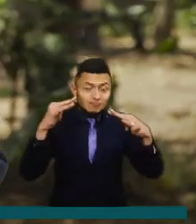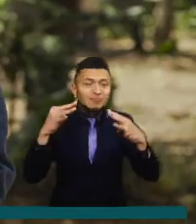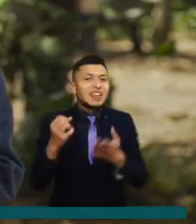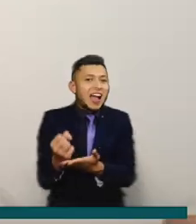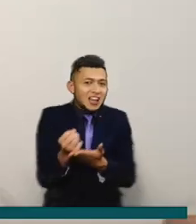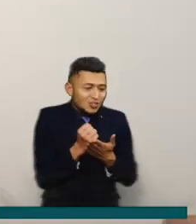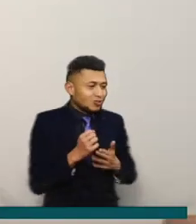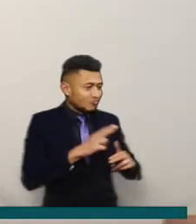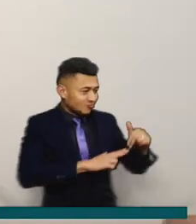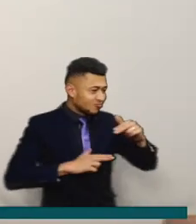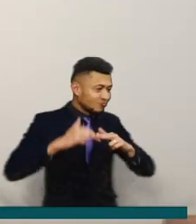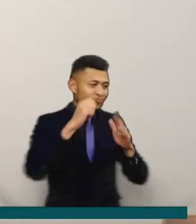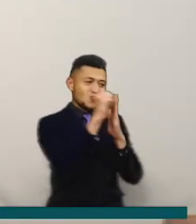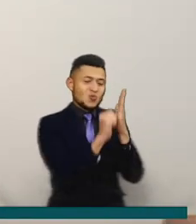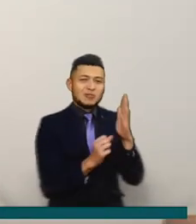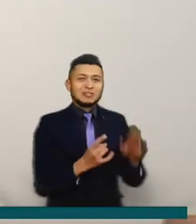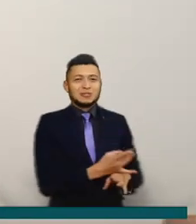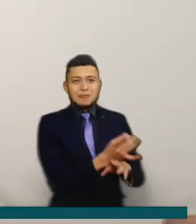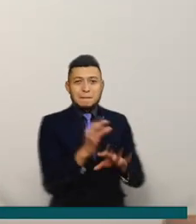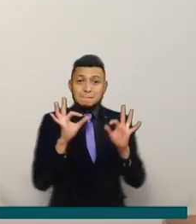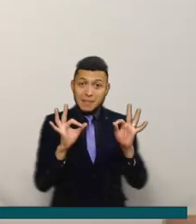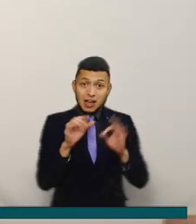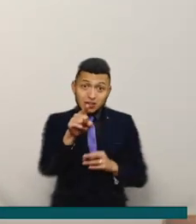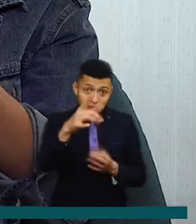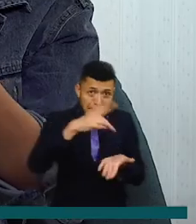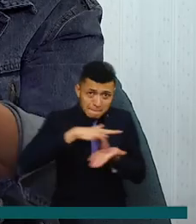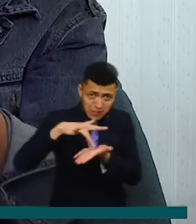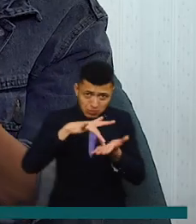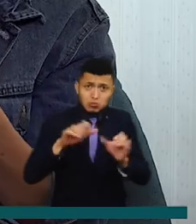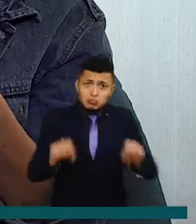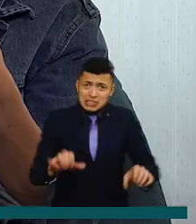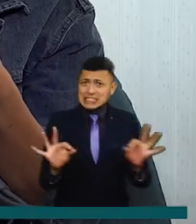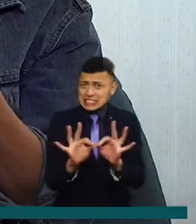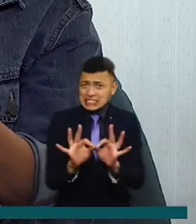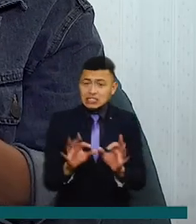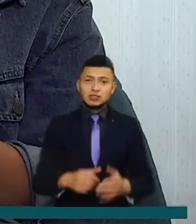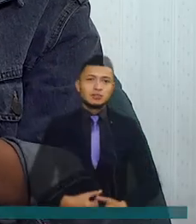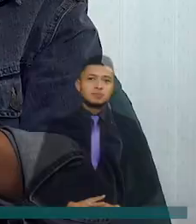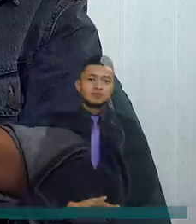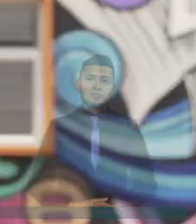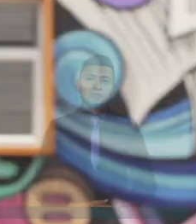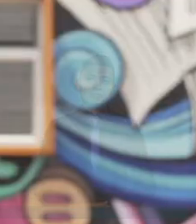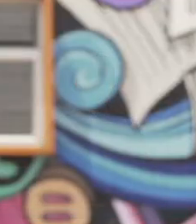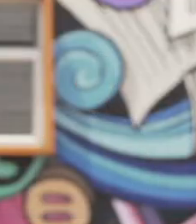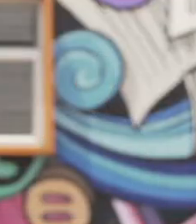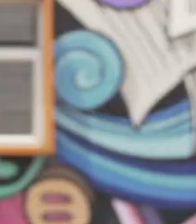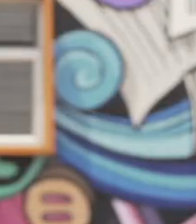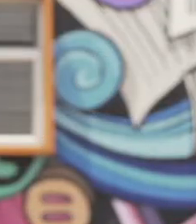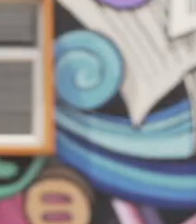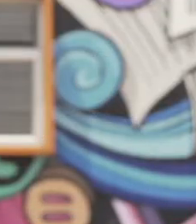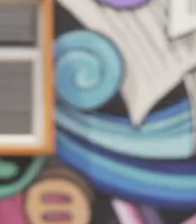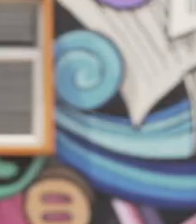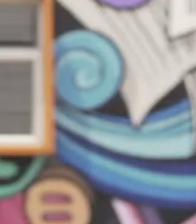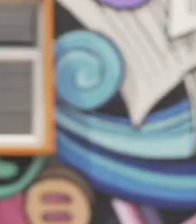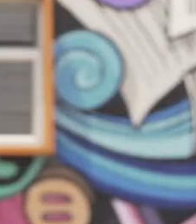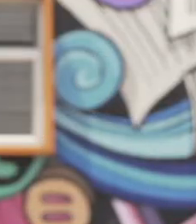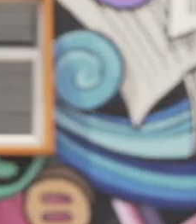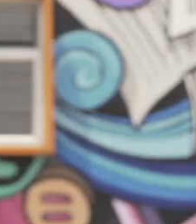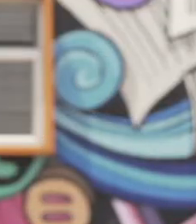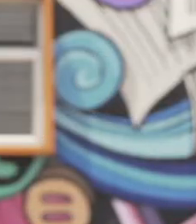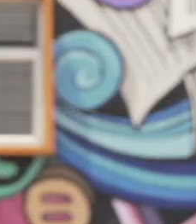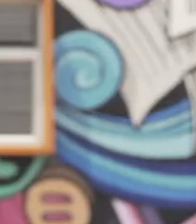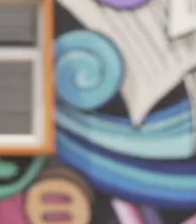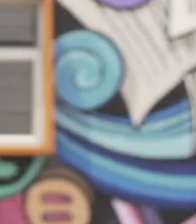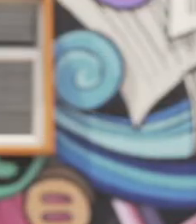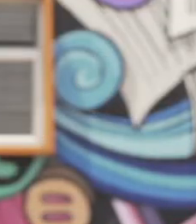nos ayudan a construir la mejor programación. Participar es muy sencillo. La forma de hacerlo puede ser de